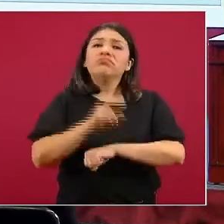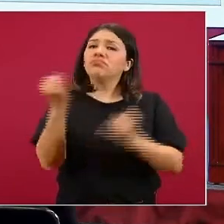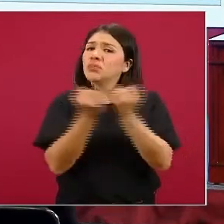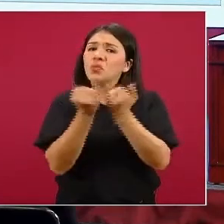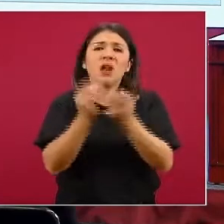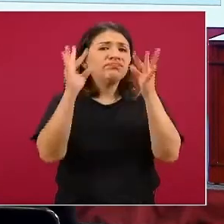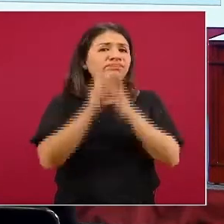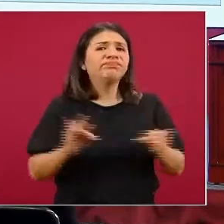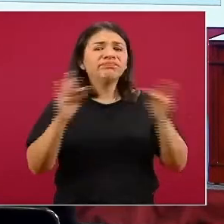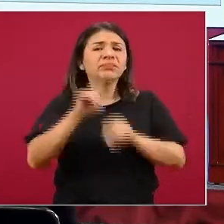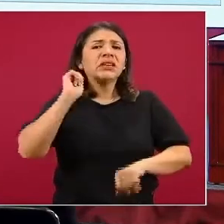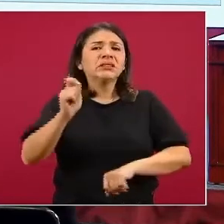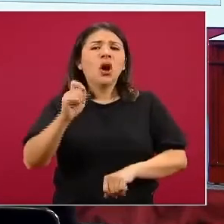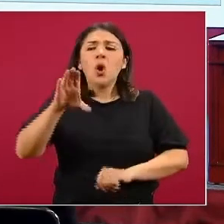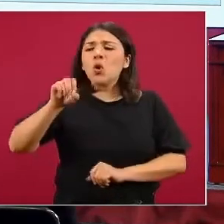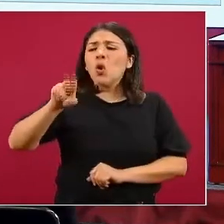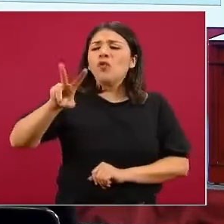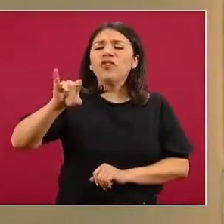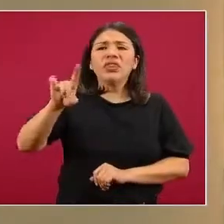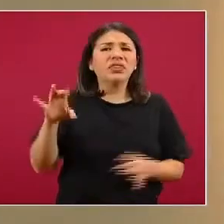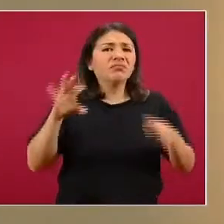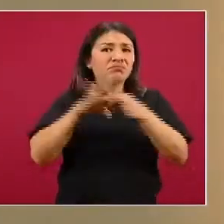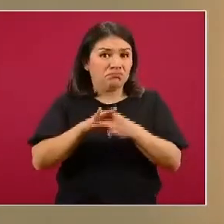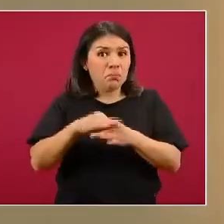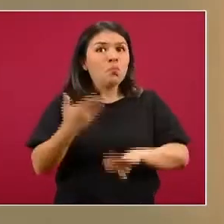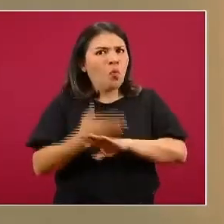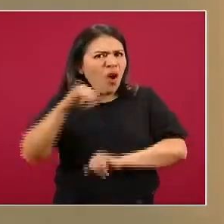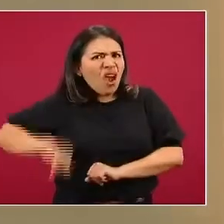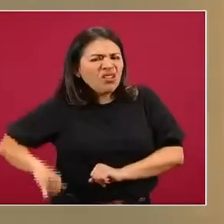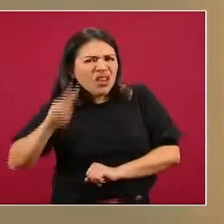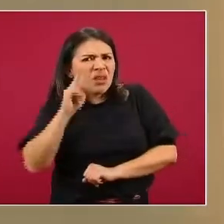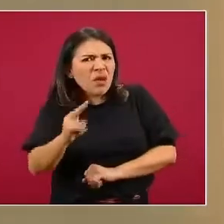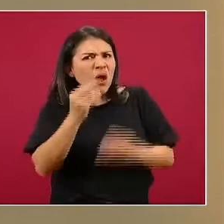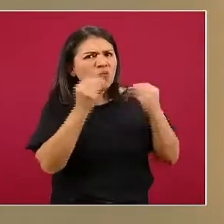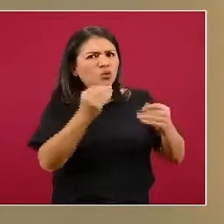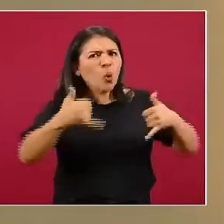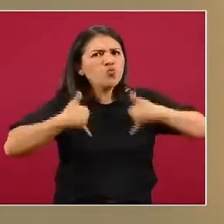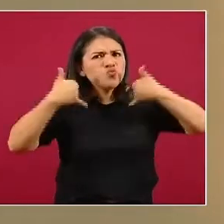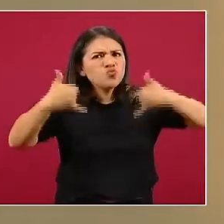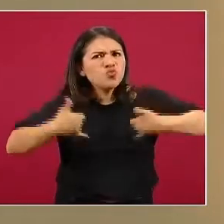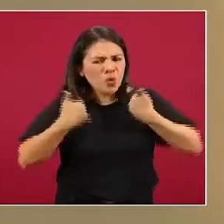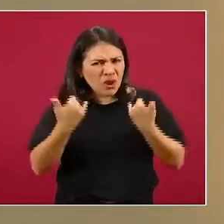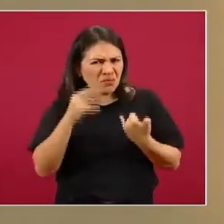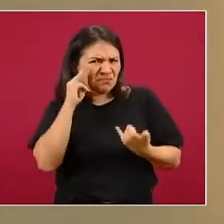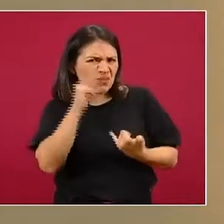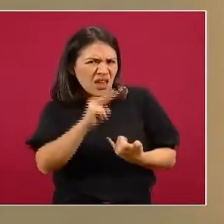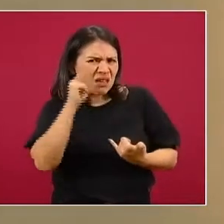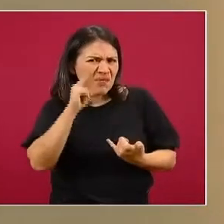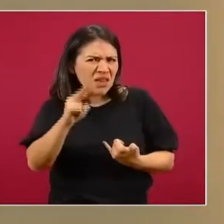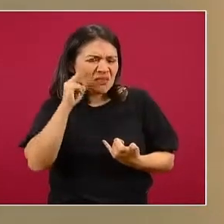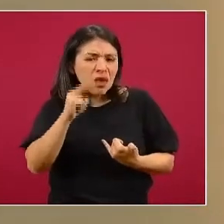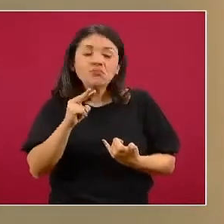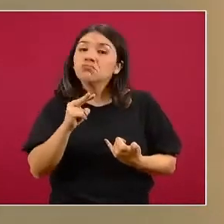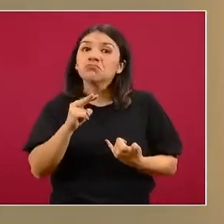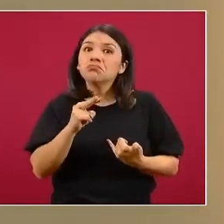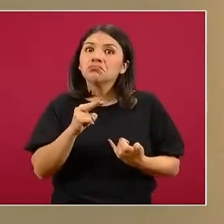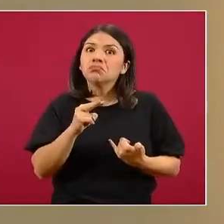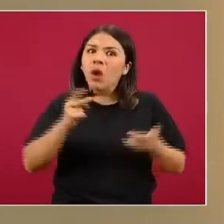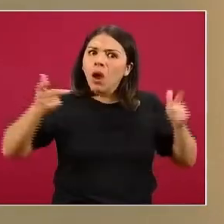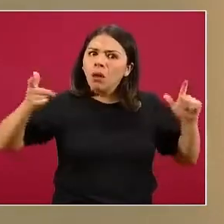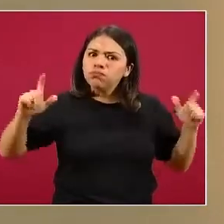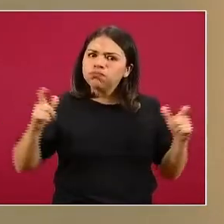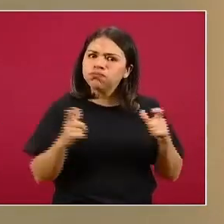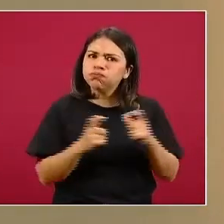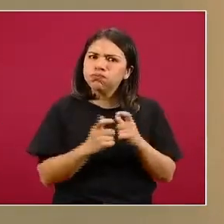también un poco de la pandemia del COVID. Ha sido interesante ver que la población de jóvenes aparentemente disminuyó, redujo